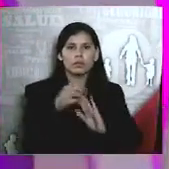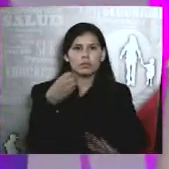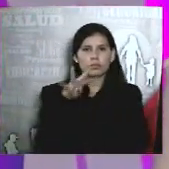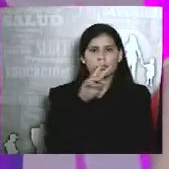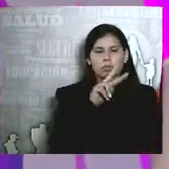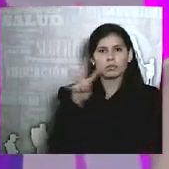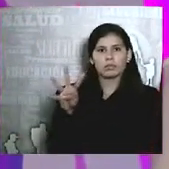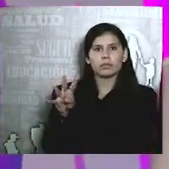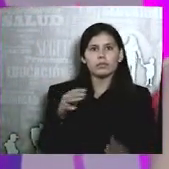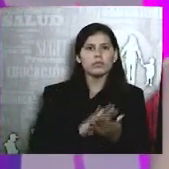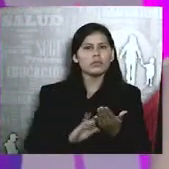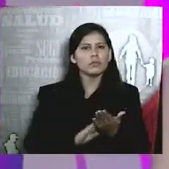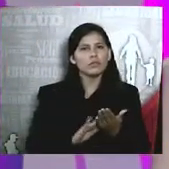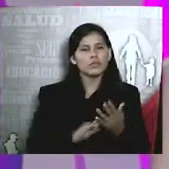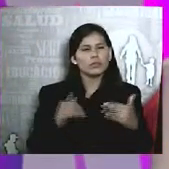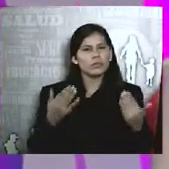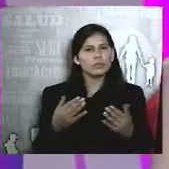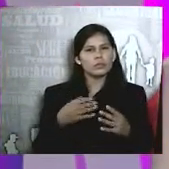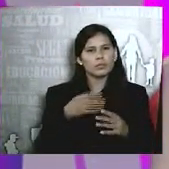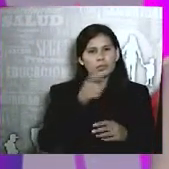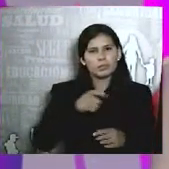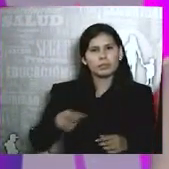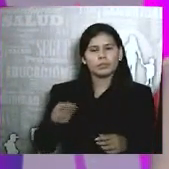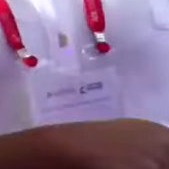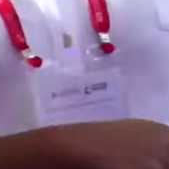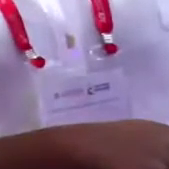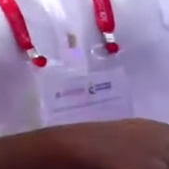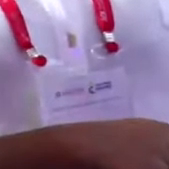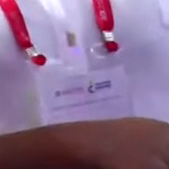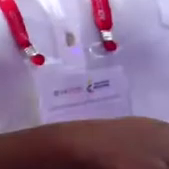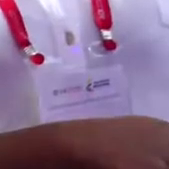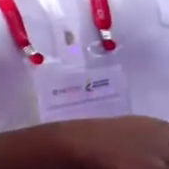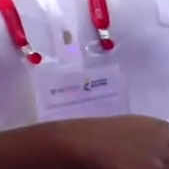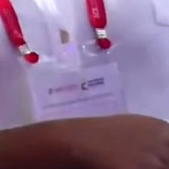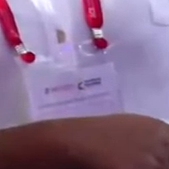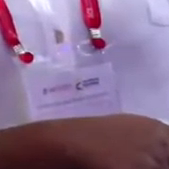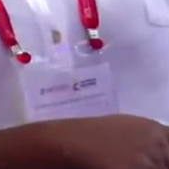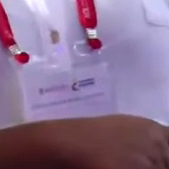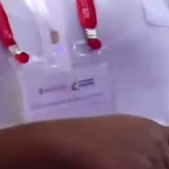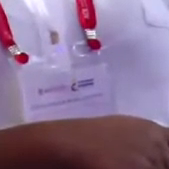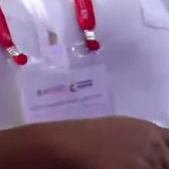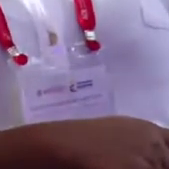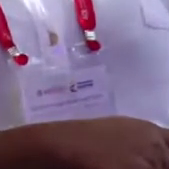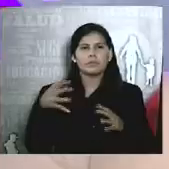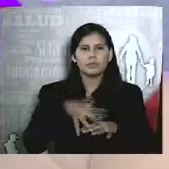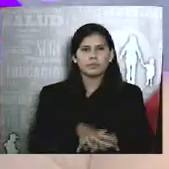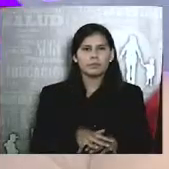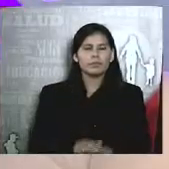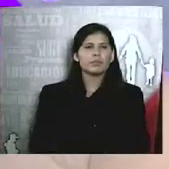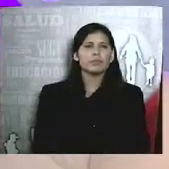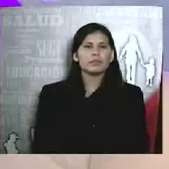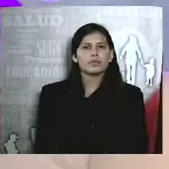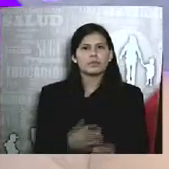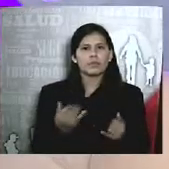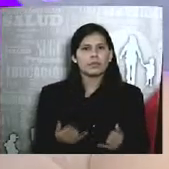resolver los problemas jurídicos para los desmovilizados de la SAUCEN. A 31 de diciembre de 2014